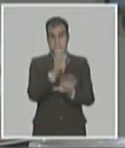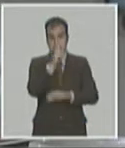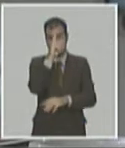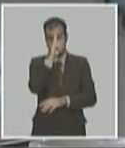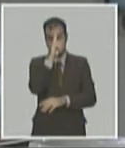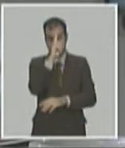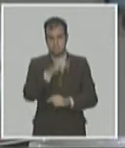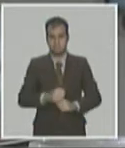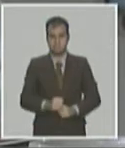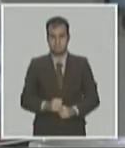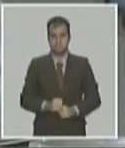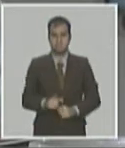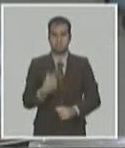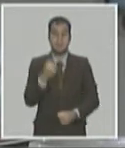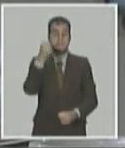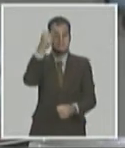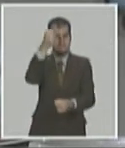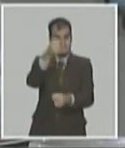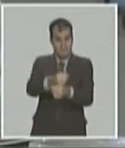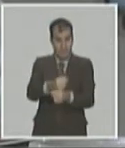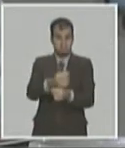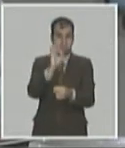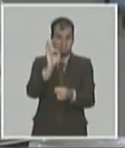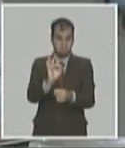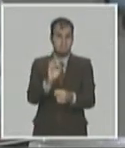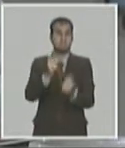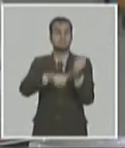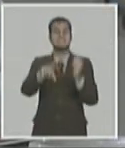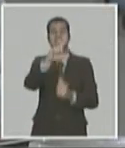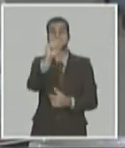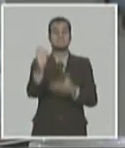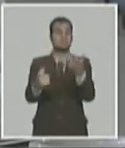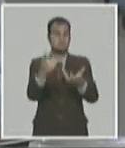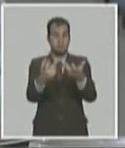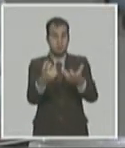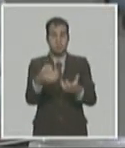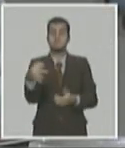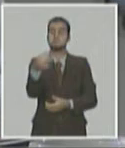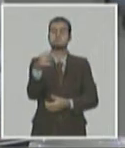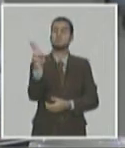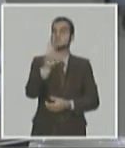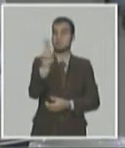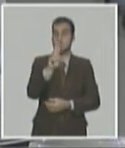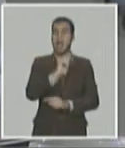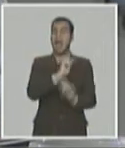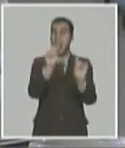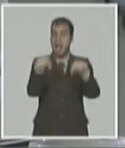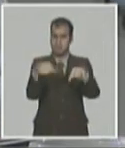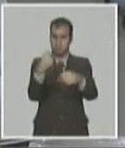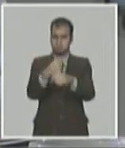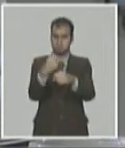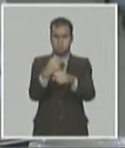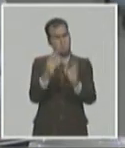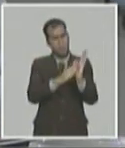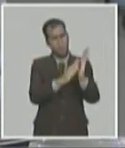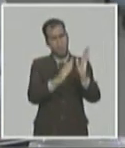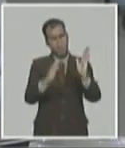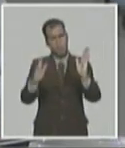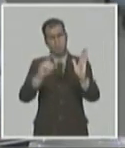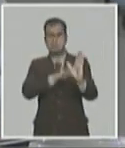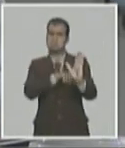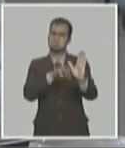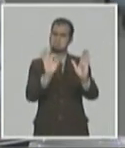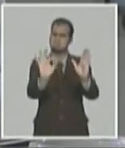trabajo precisamente en el municipio de Rodas, labor que desarrollamos durante un periodo de tiempo,